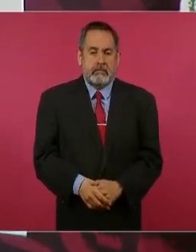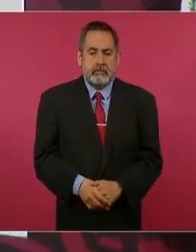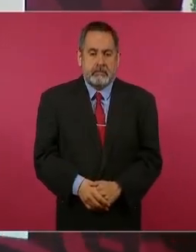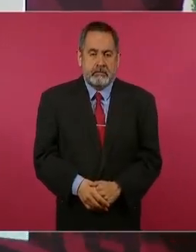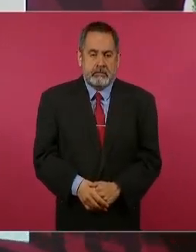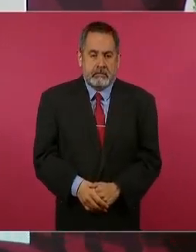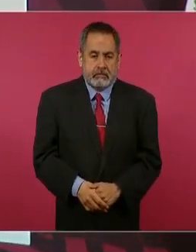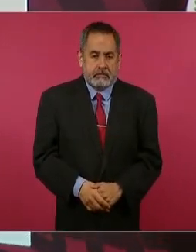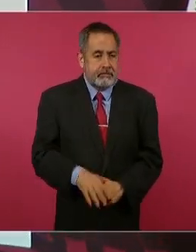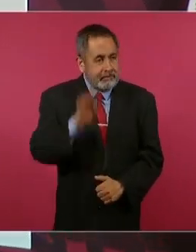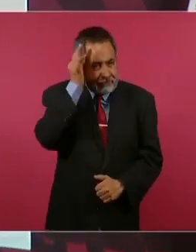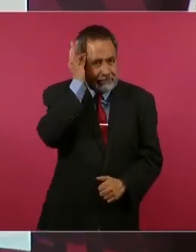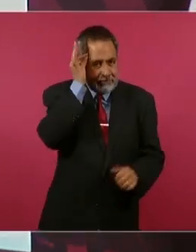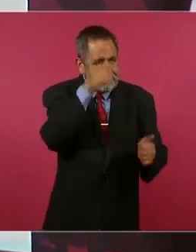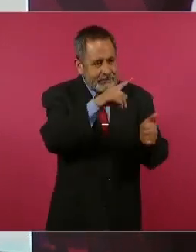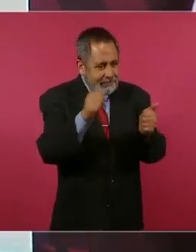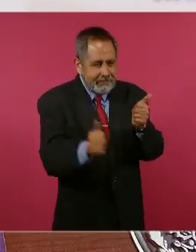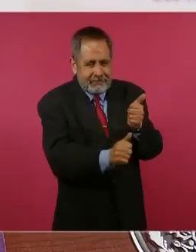empleados,